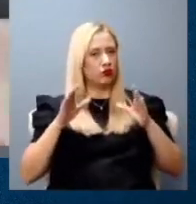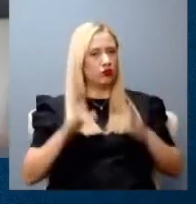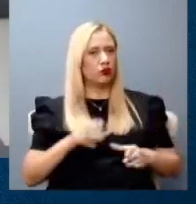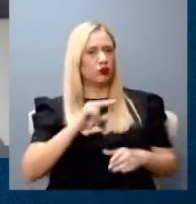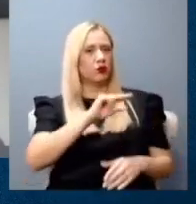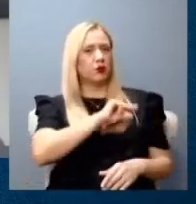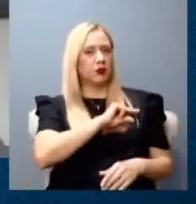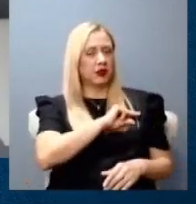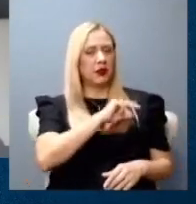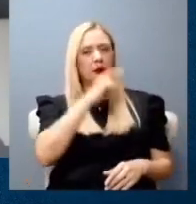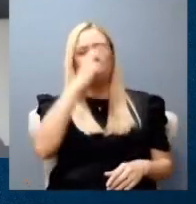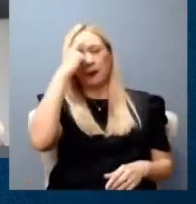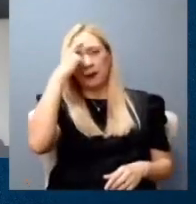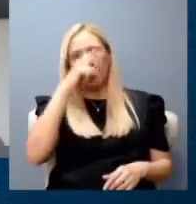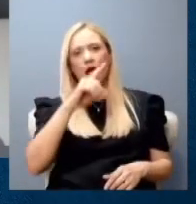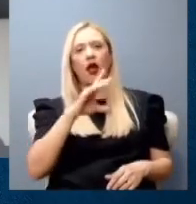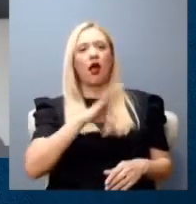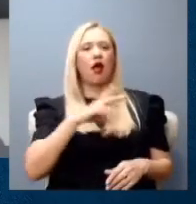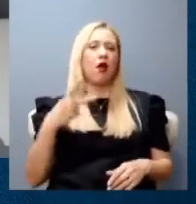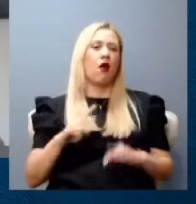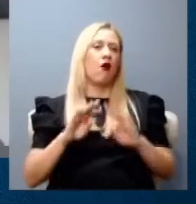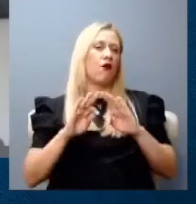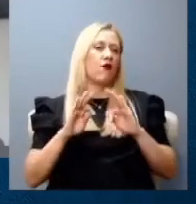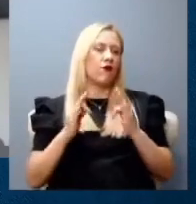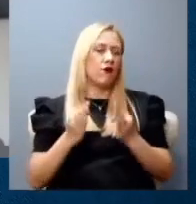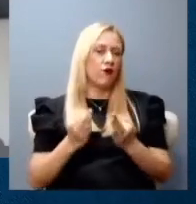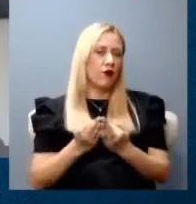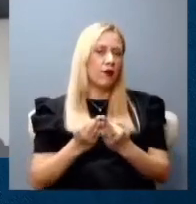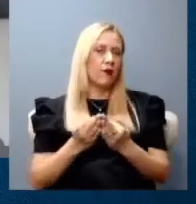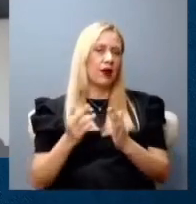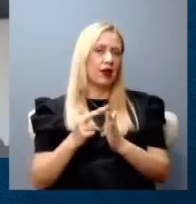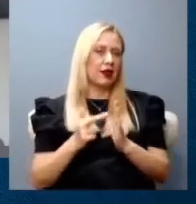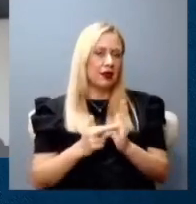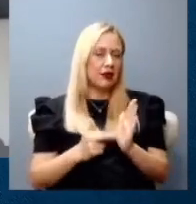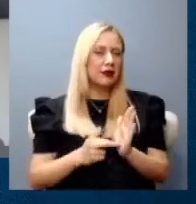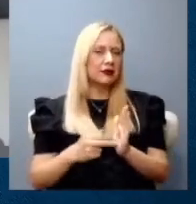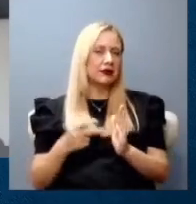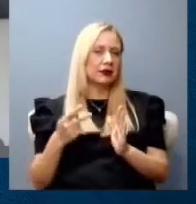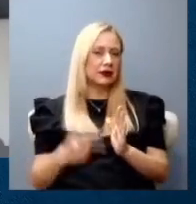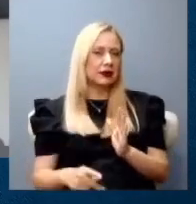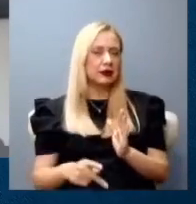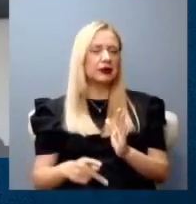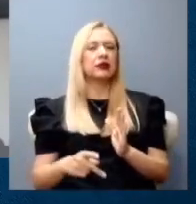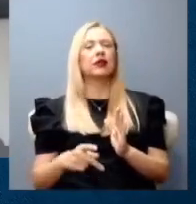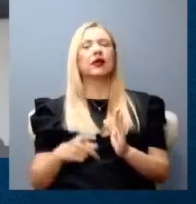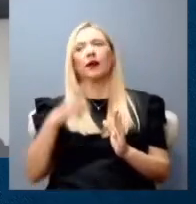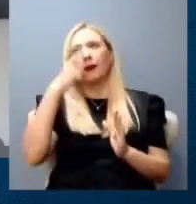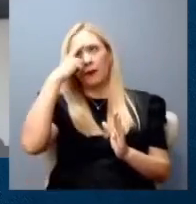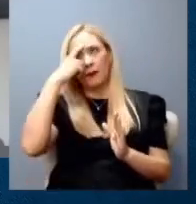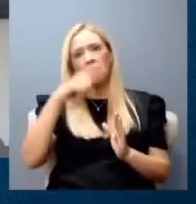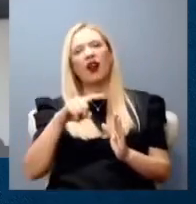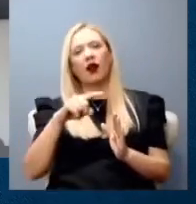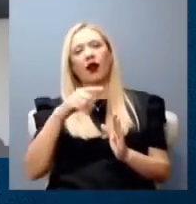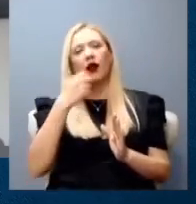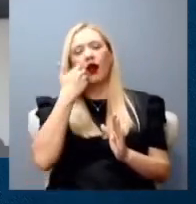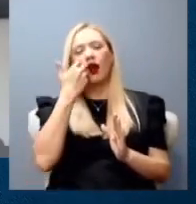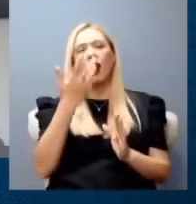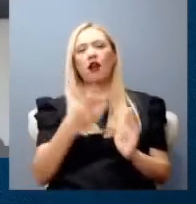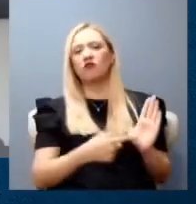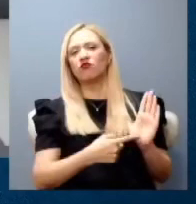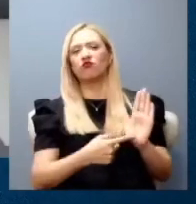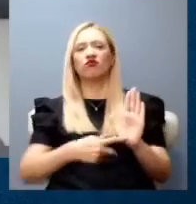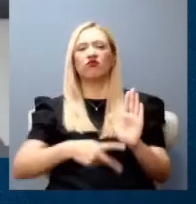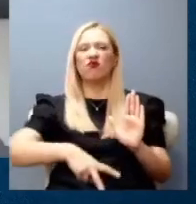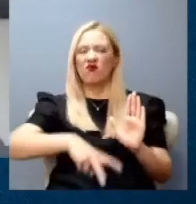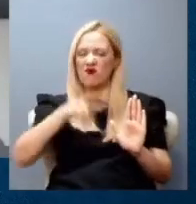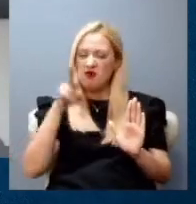digamos, procedimientos muy sui generis, que buscan obtener la mayor verdad posible. Digamos que